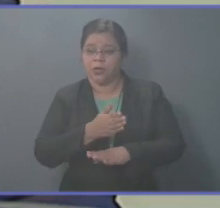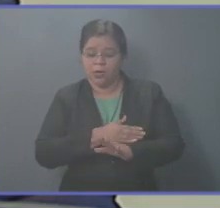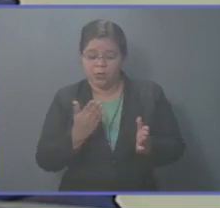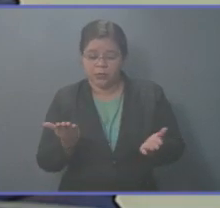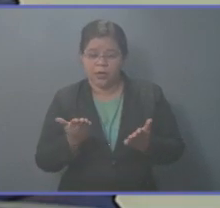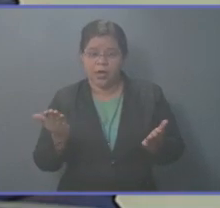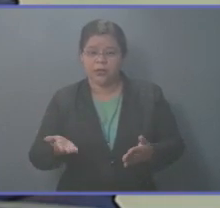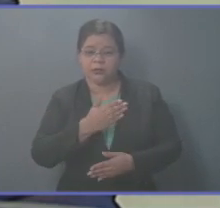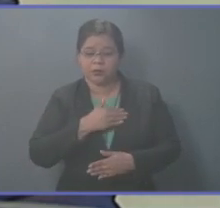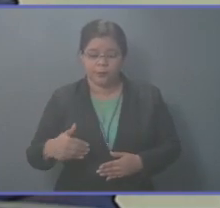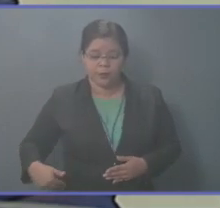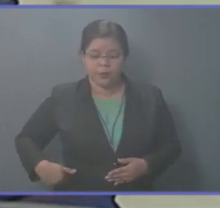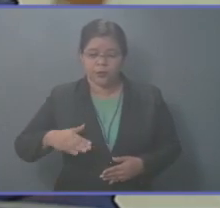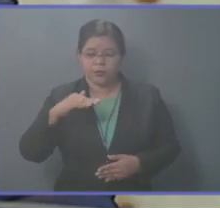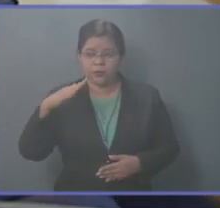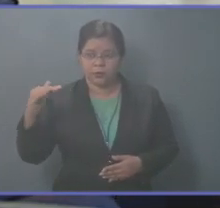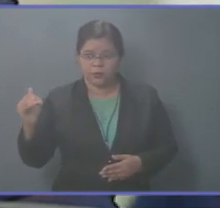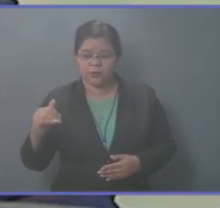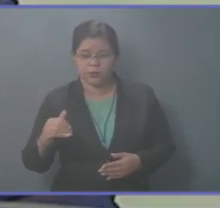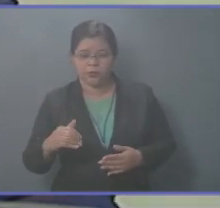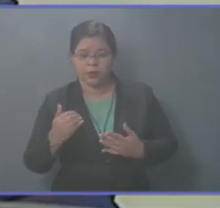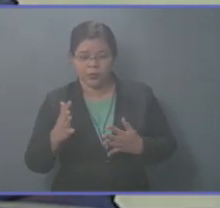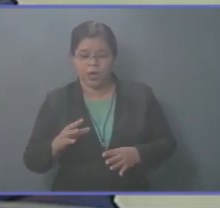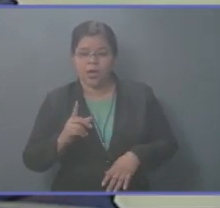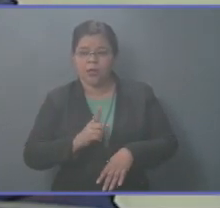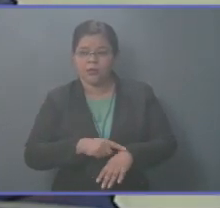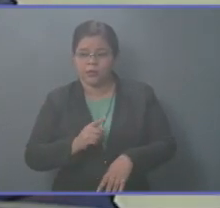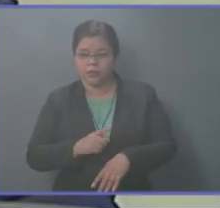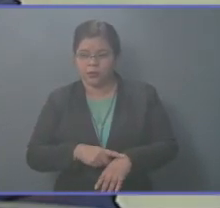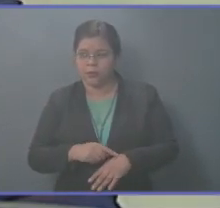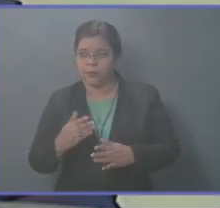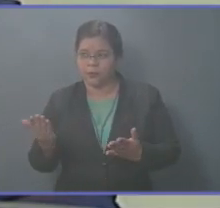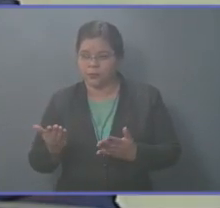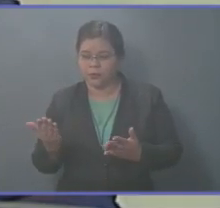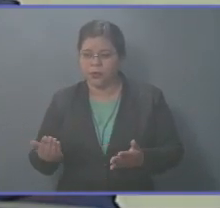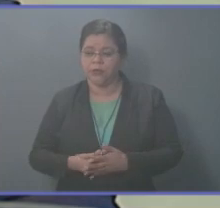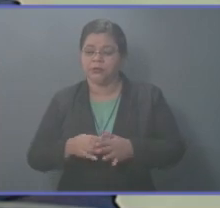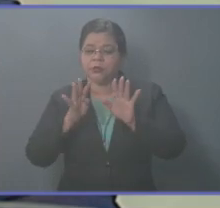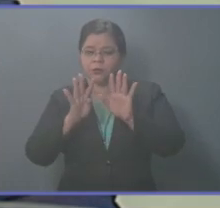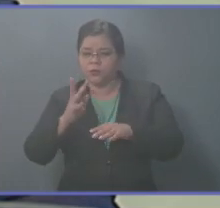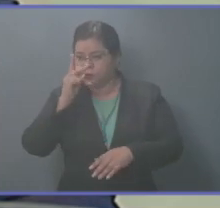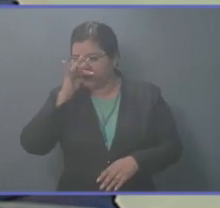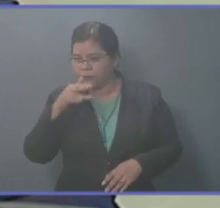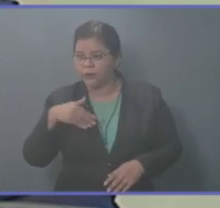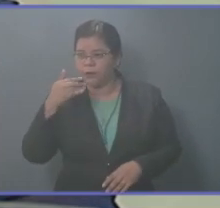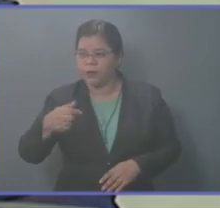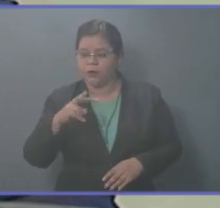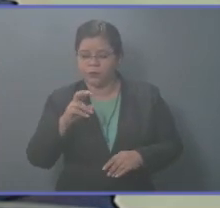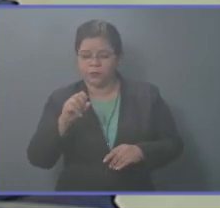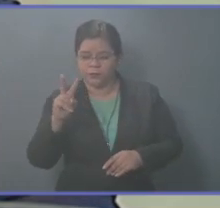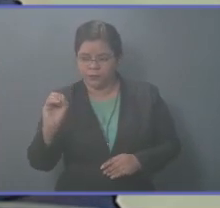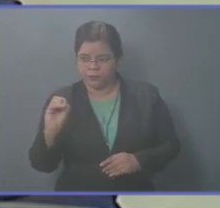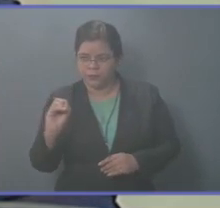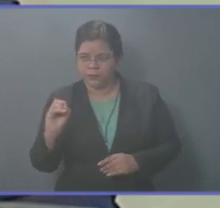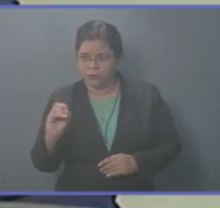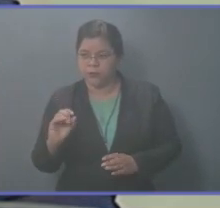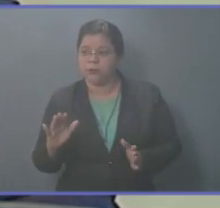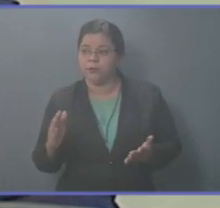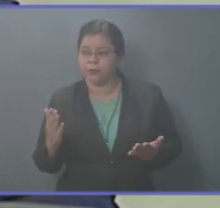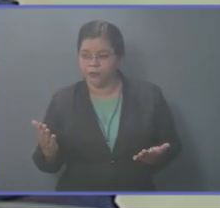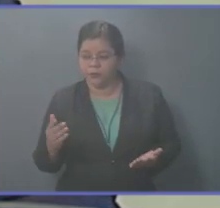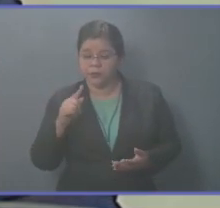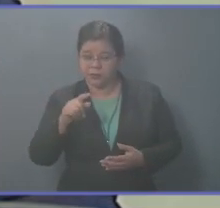de la República durante los actos ocurridos el 9 de febrero de 2020. Sobre